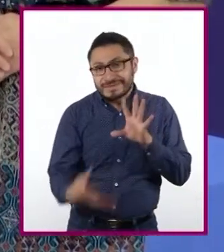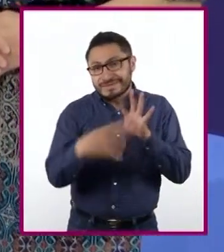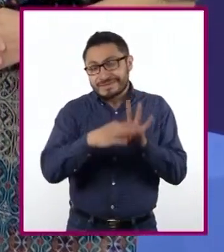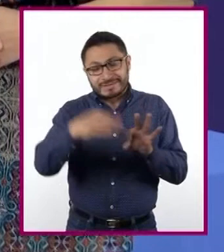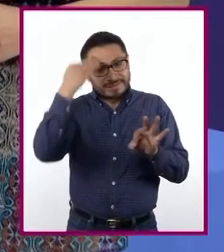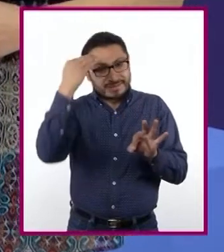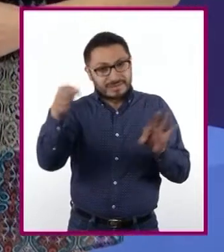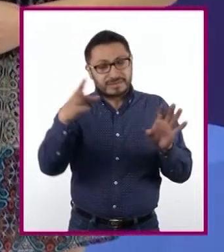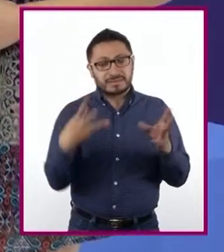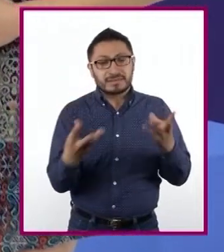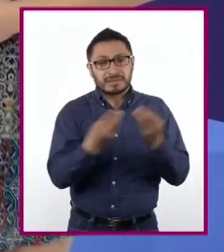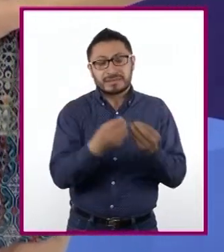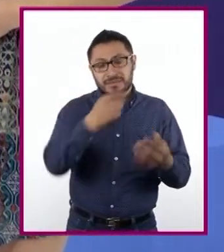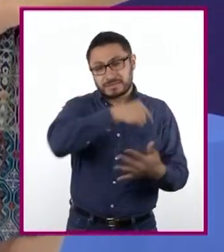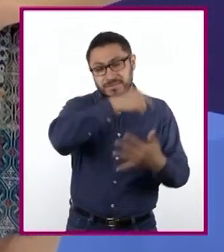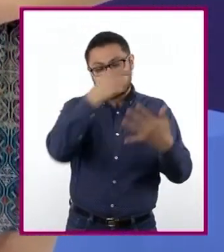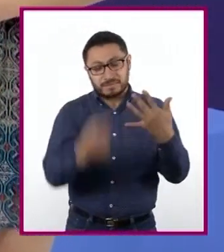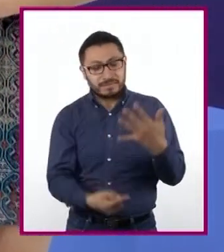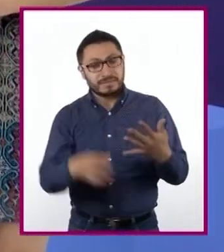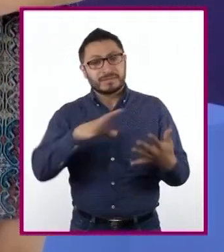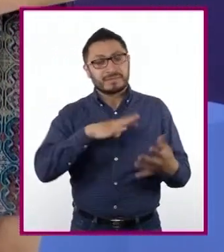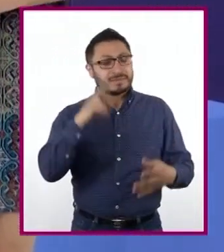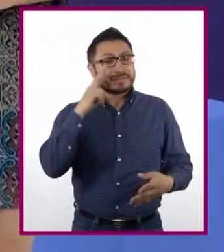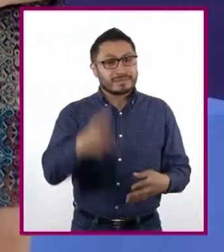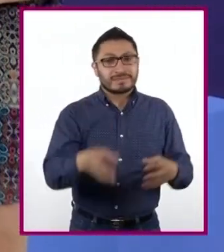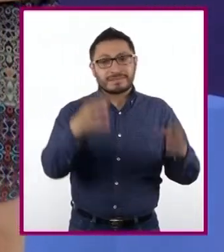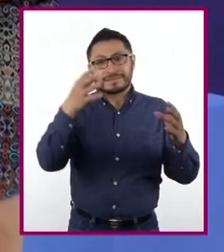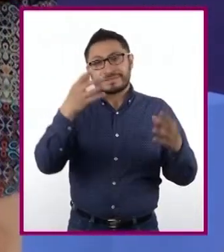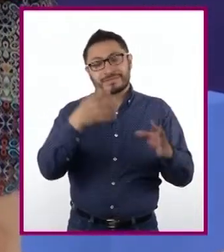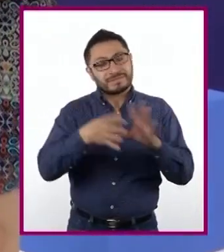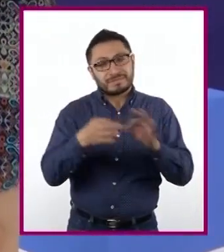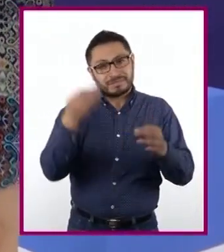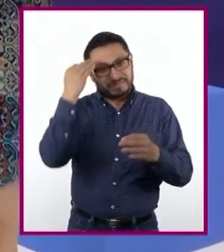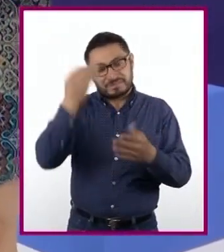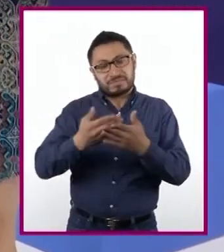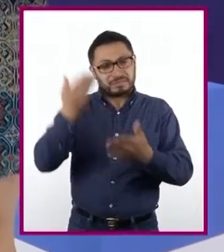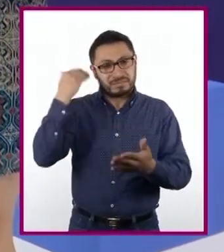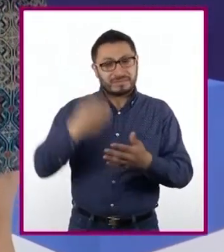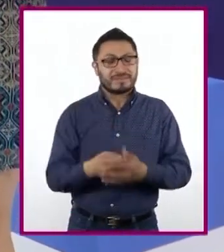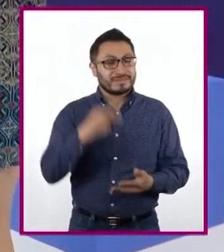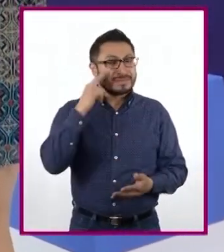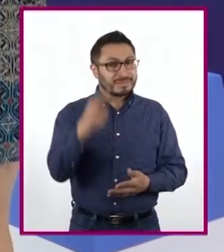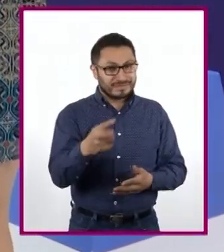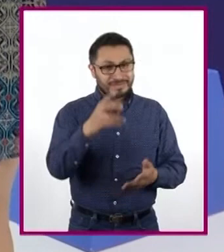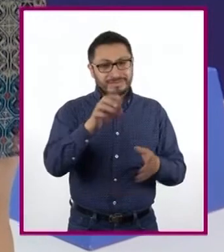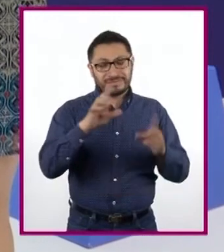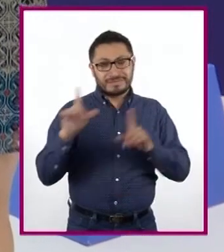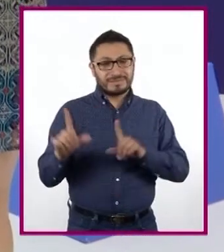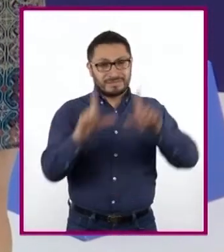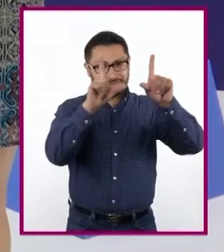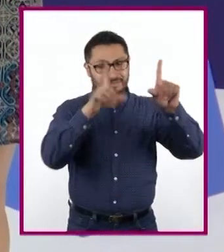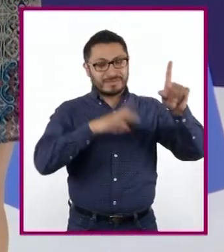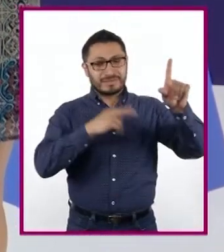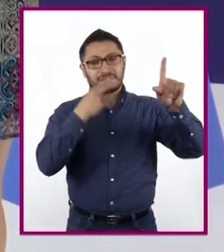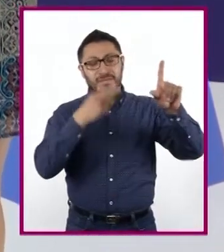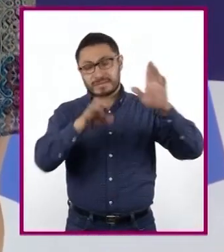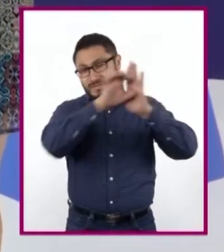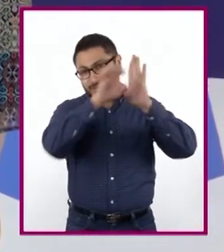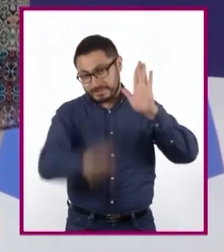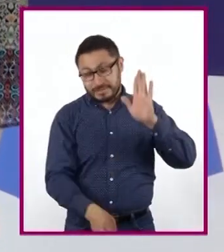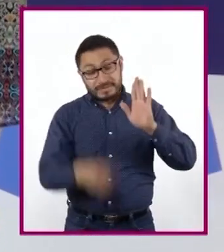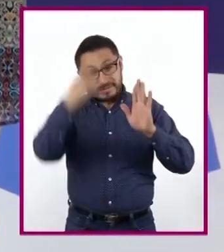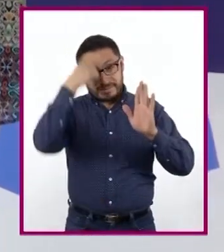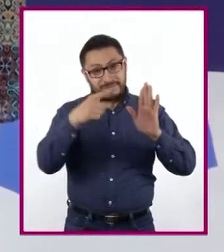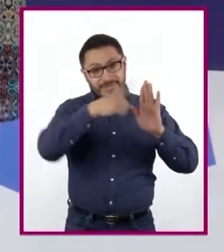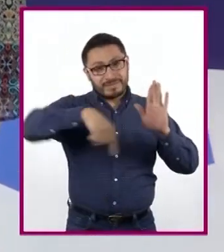tiempo con las opciones que vimos para expresar el tiempo pasado. Veamos el siguiente cuadro que nos servirá como ejemplo